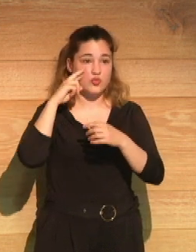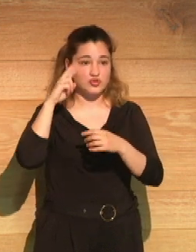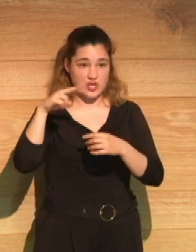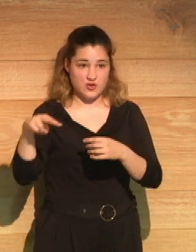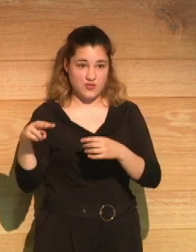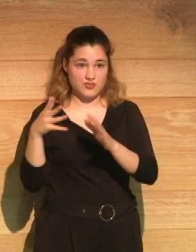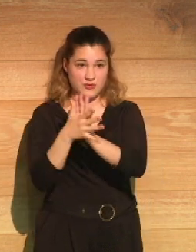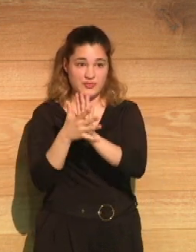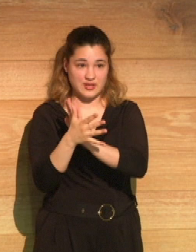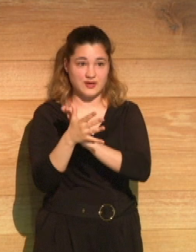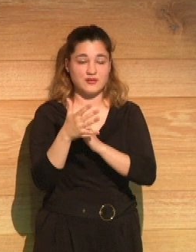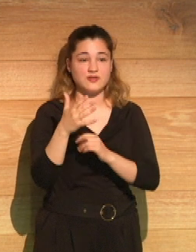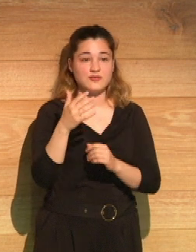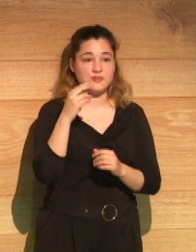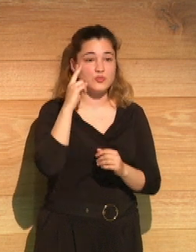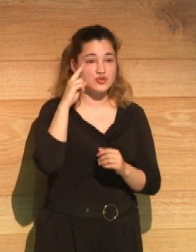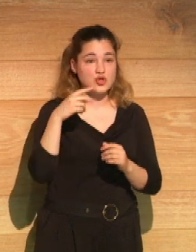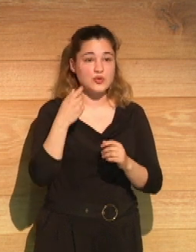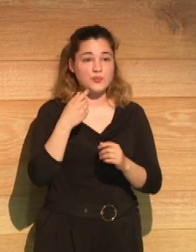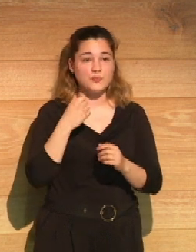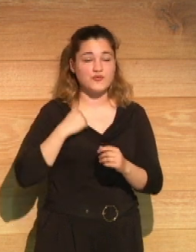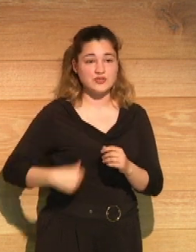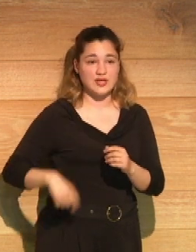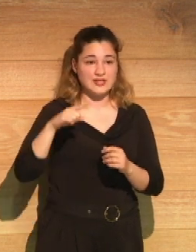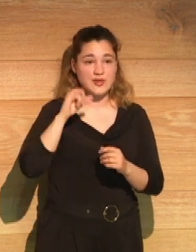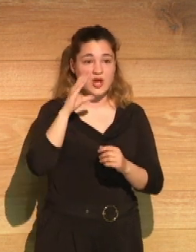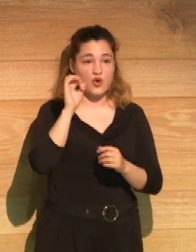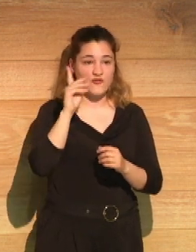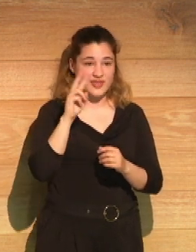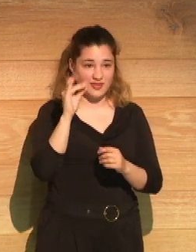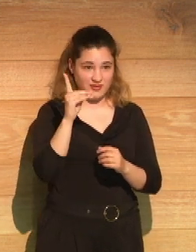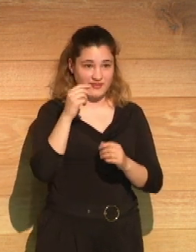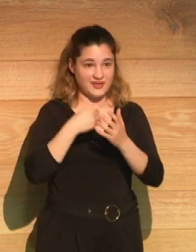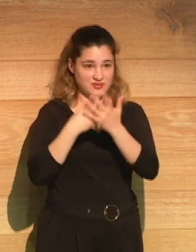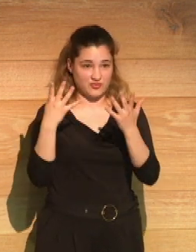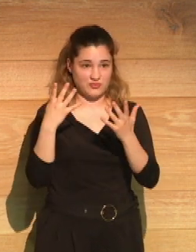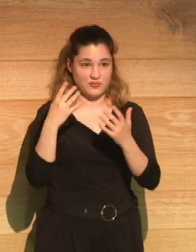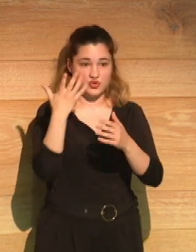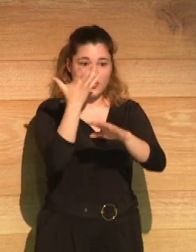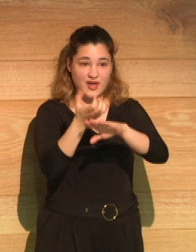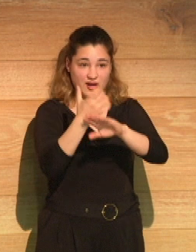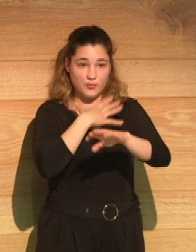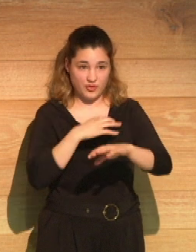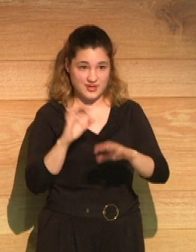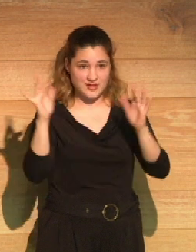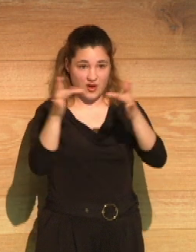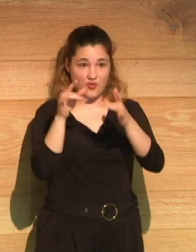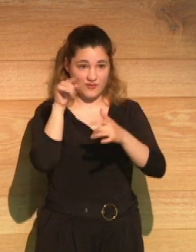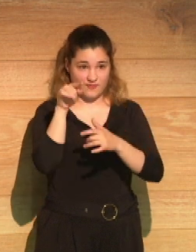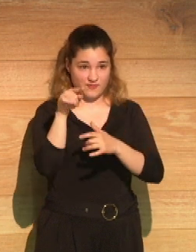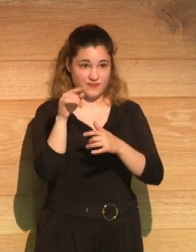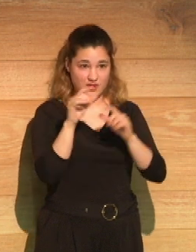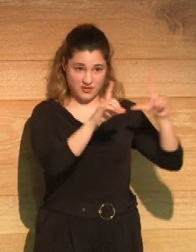museos profesionales y COVID-19. Ahí lo pueden bajar en esa dirección web o usando el